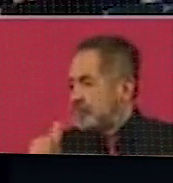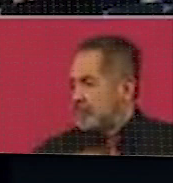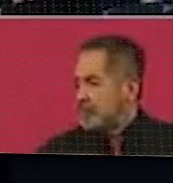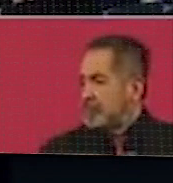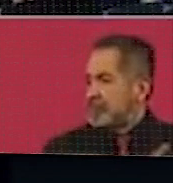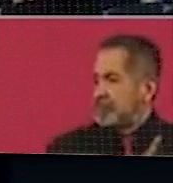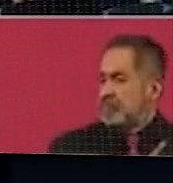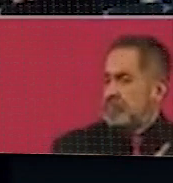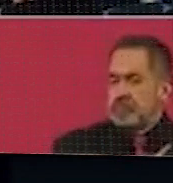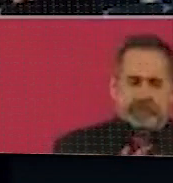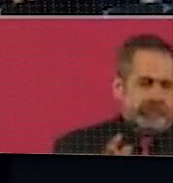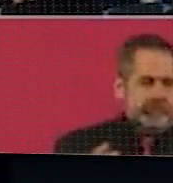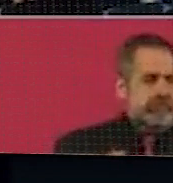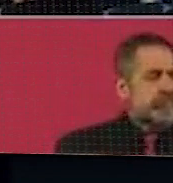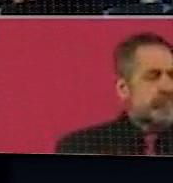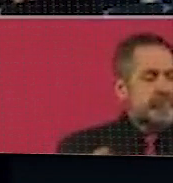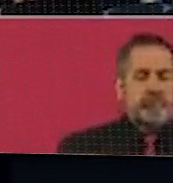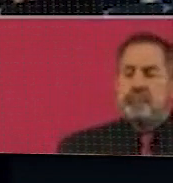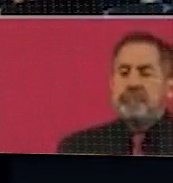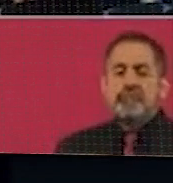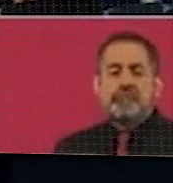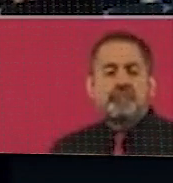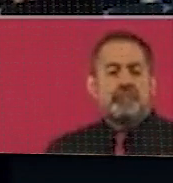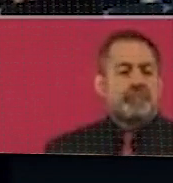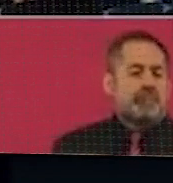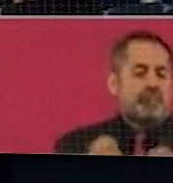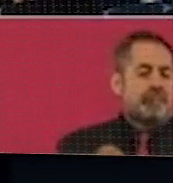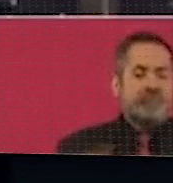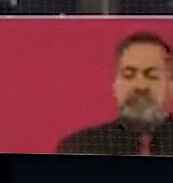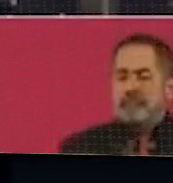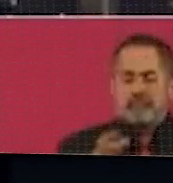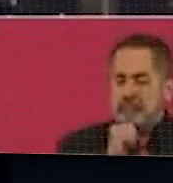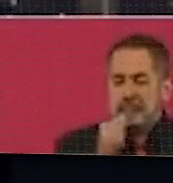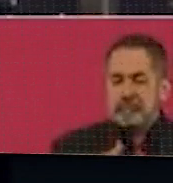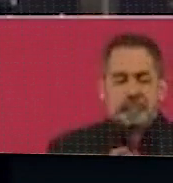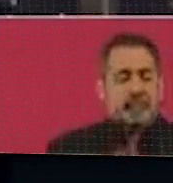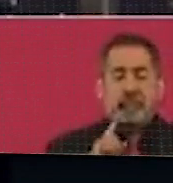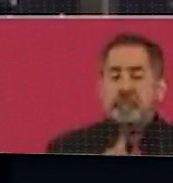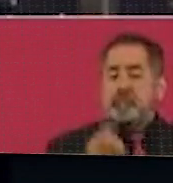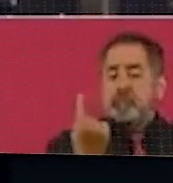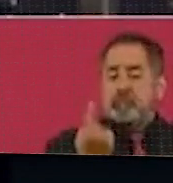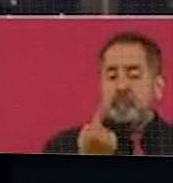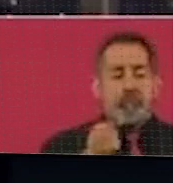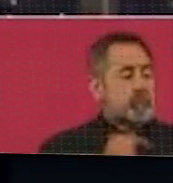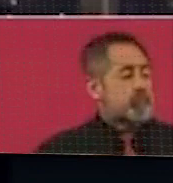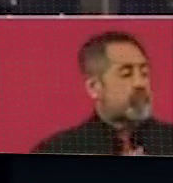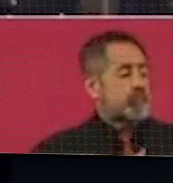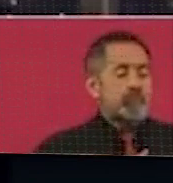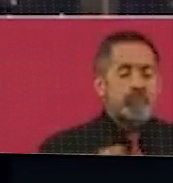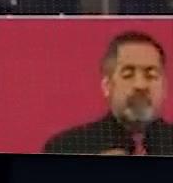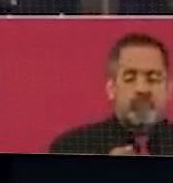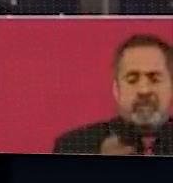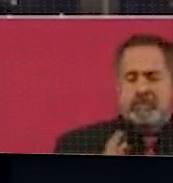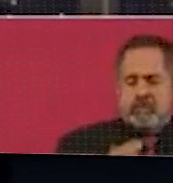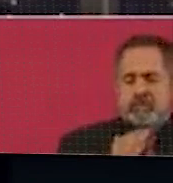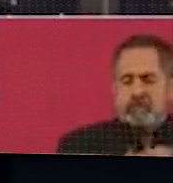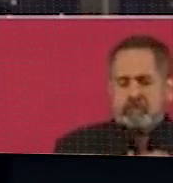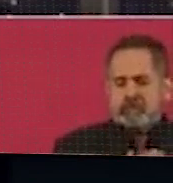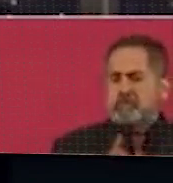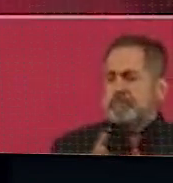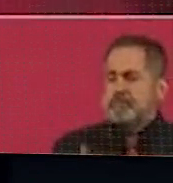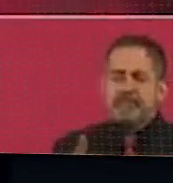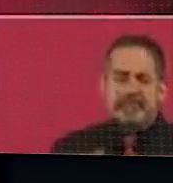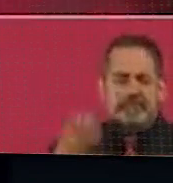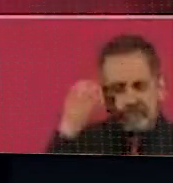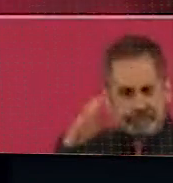grupos que se están enfrentando y por eso es que hay tantos muertos eso no pasa cuando hay un grupo